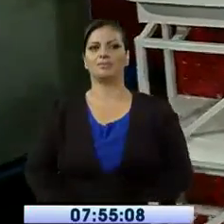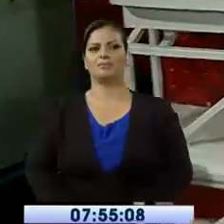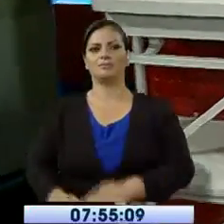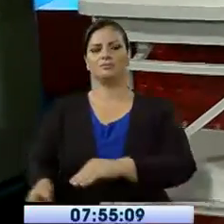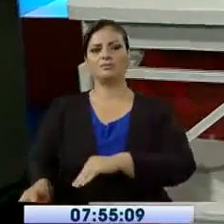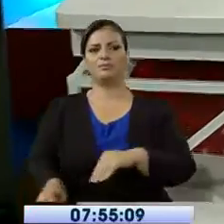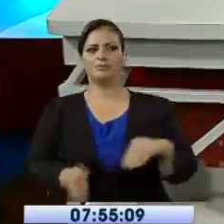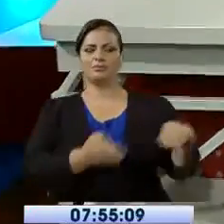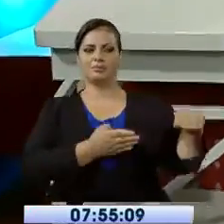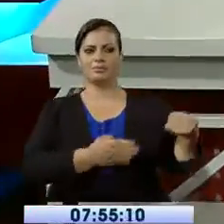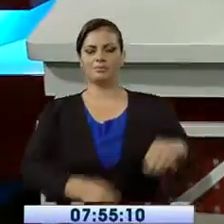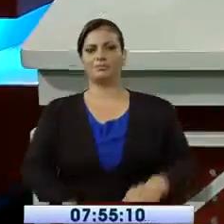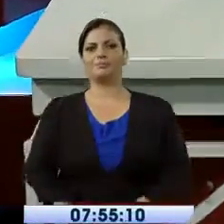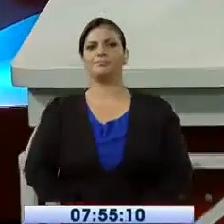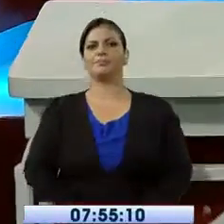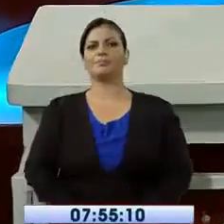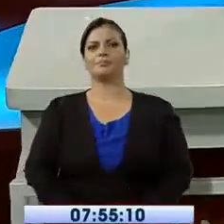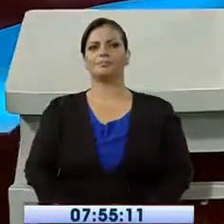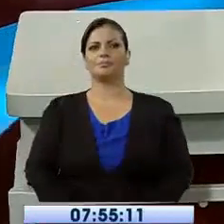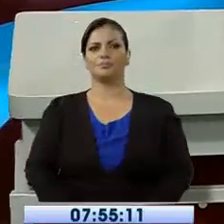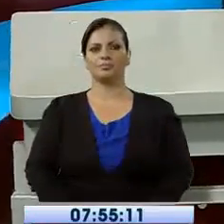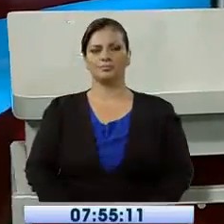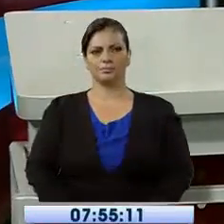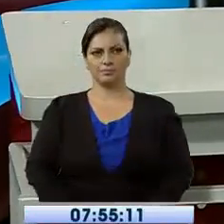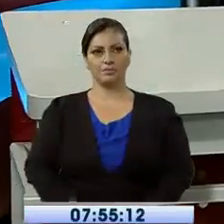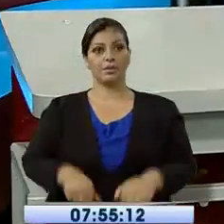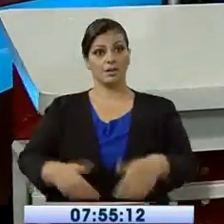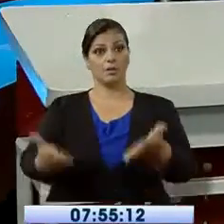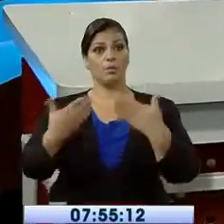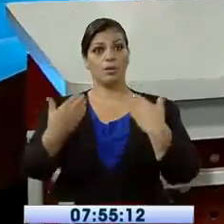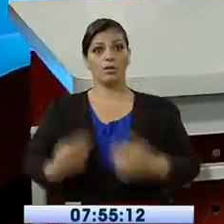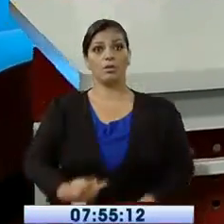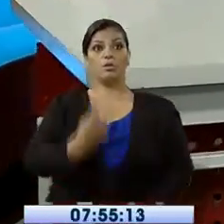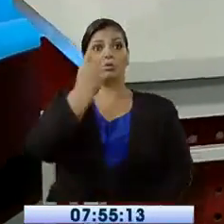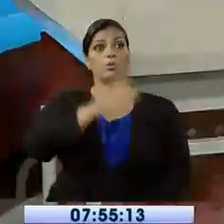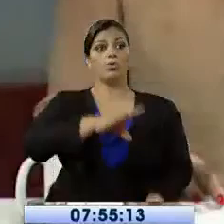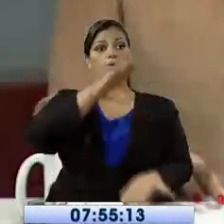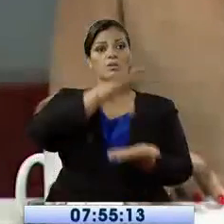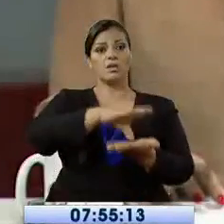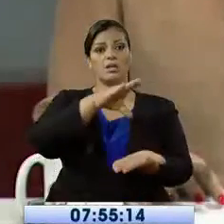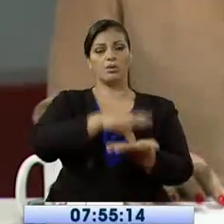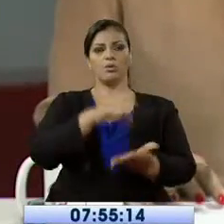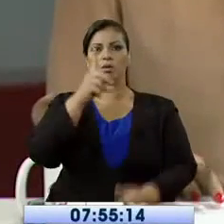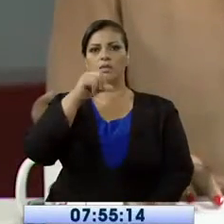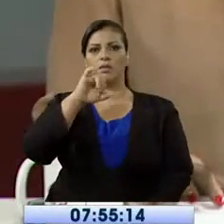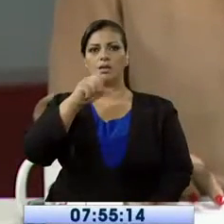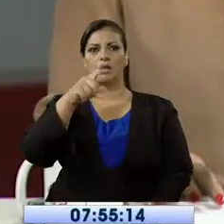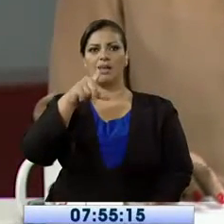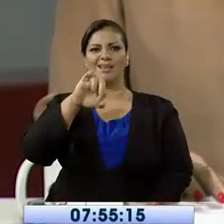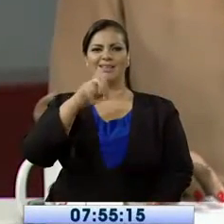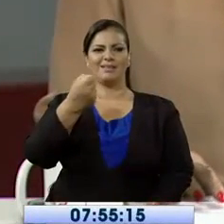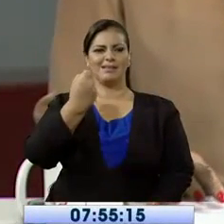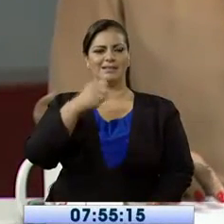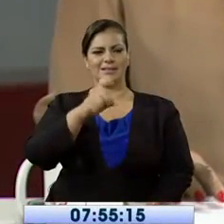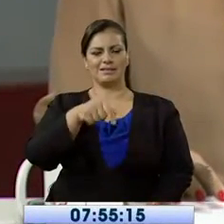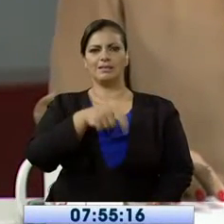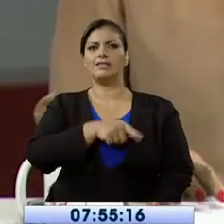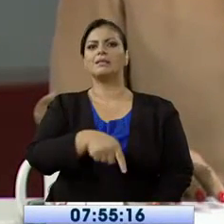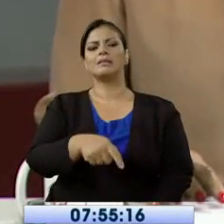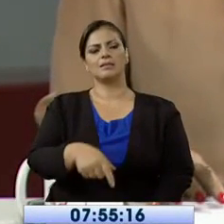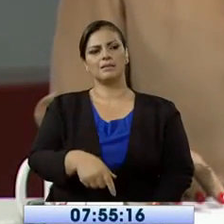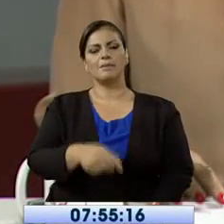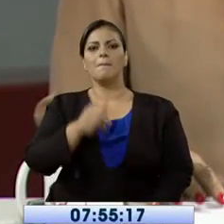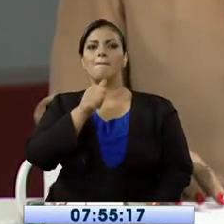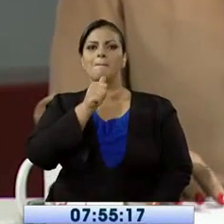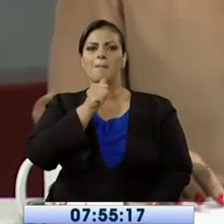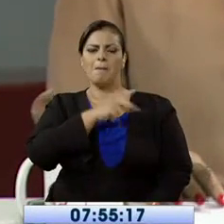Dos centros de diálisis privados de Guayaquil denuncian que el Ministerio de Salud les adeuda 5 meses por el servicio de hemodiálisis y que